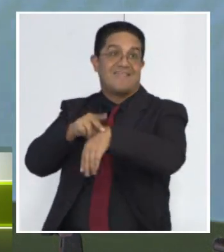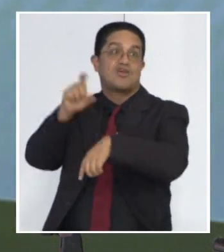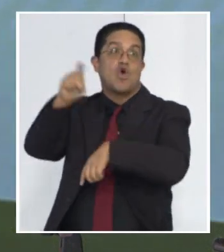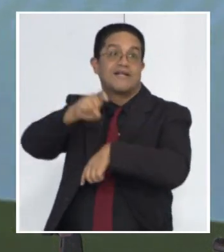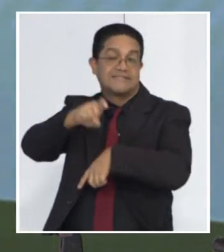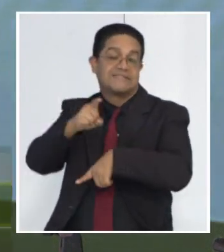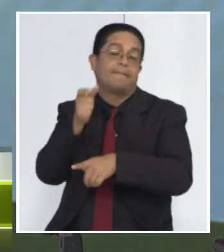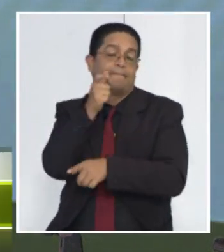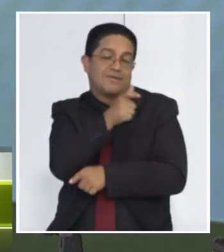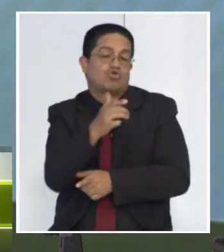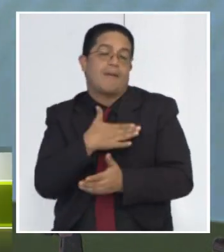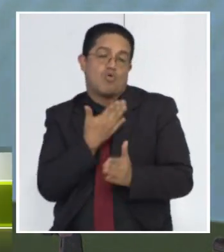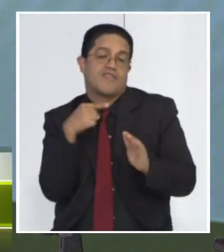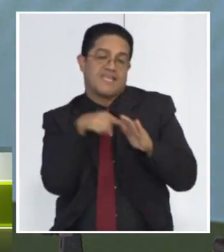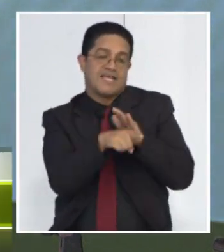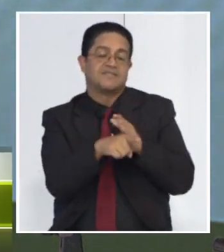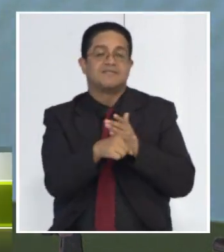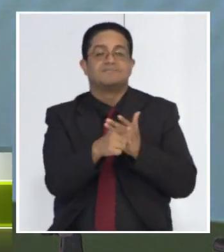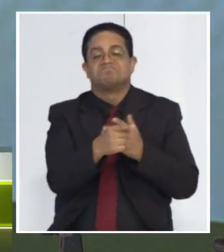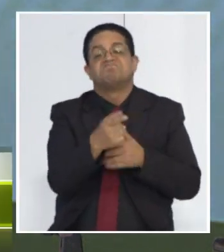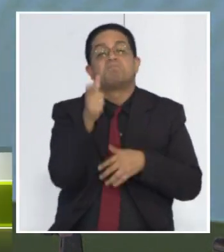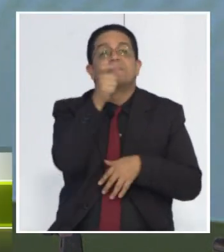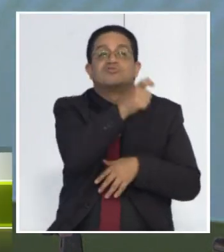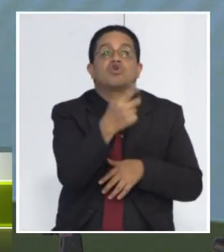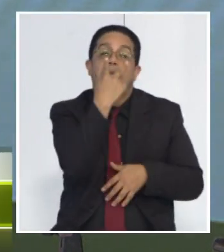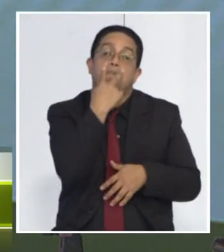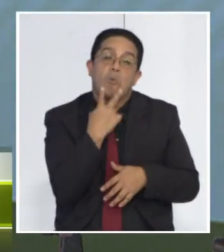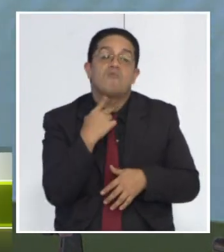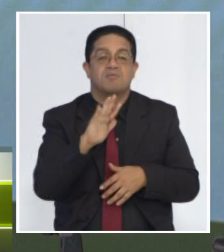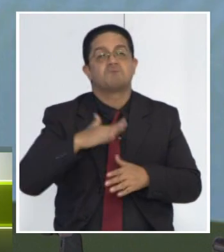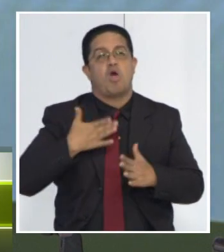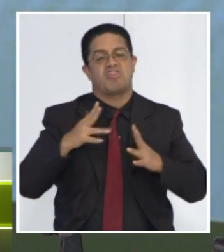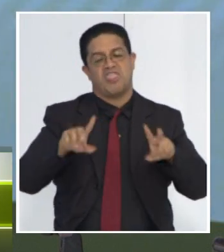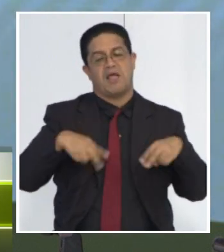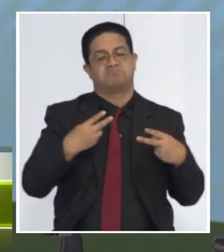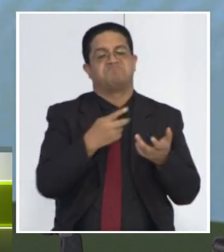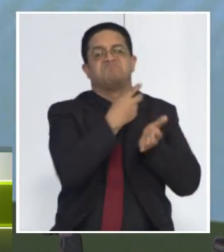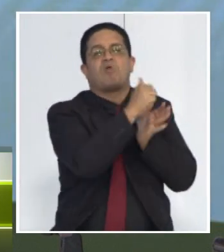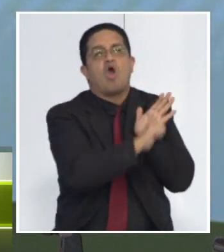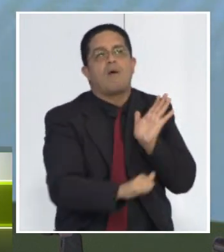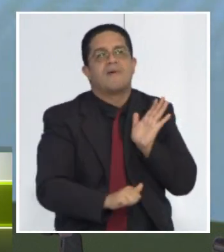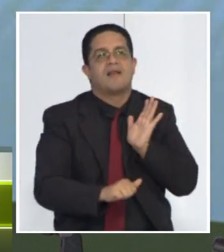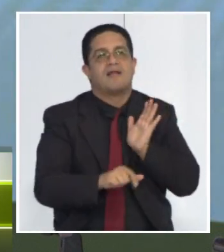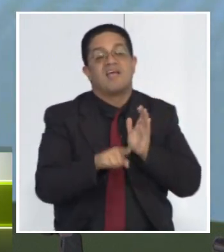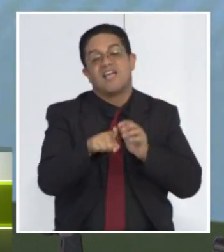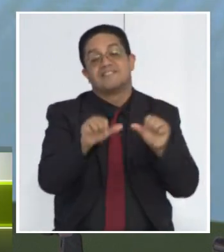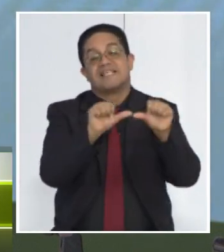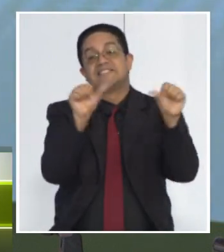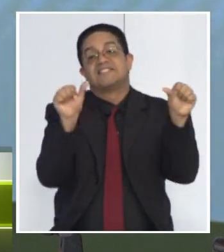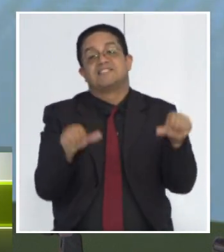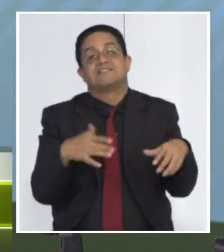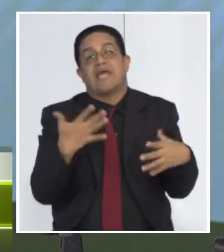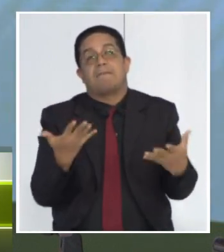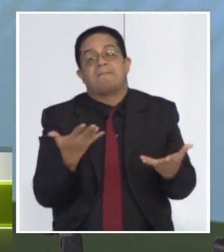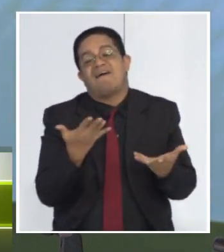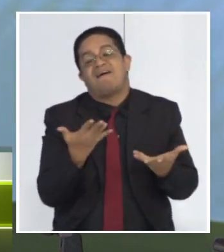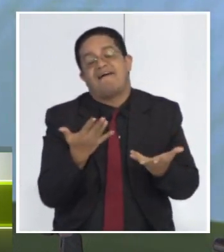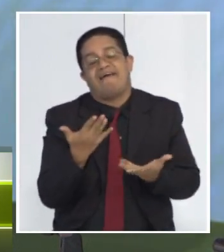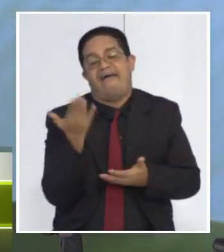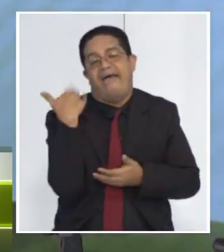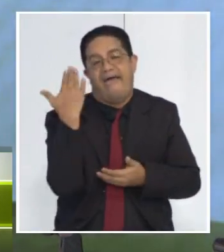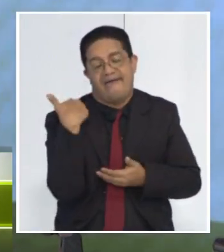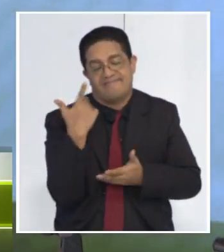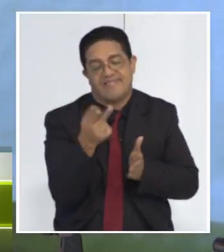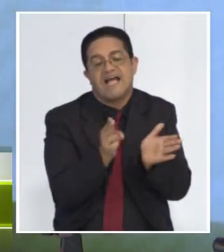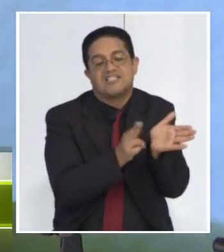pacientes pacientes de bajos recursos, colocarse su prótesis. Ojalá ese sistema, esa modalidad regrese nuevamente al Seguro